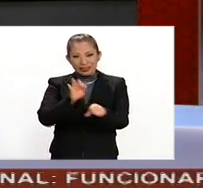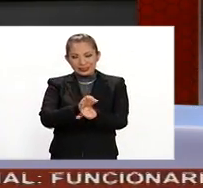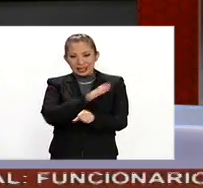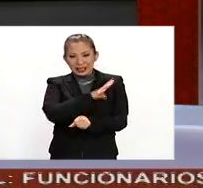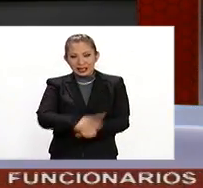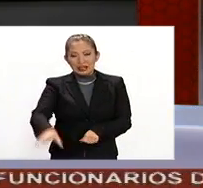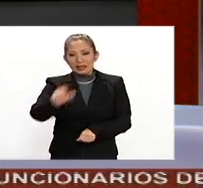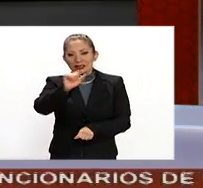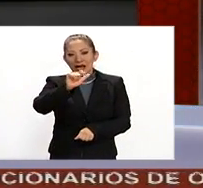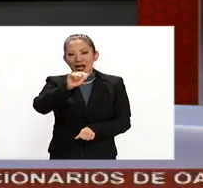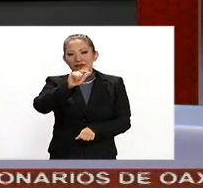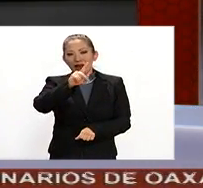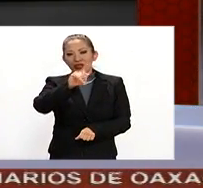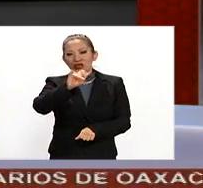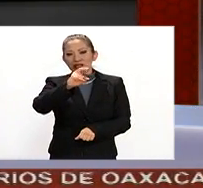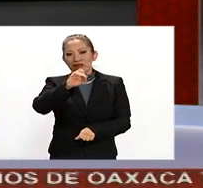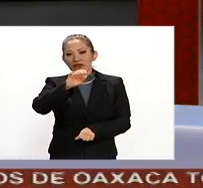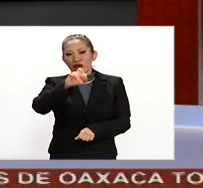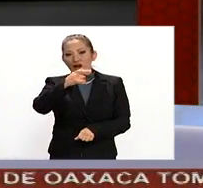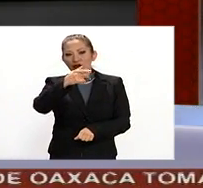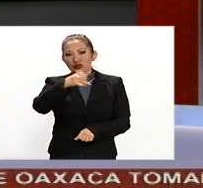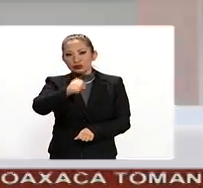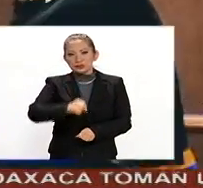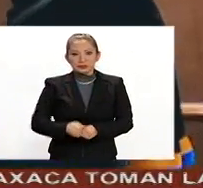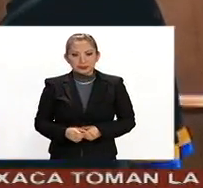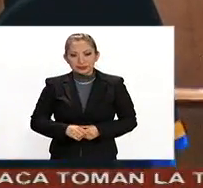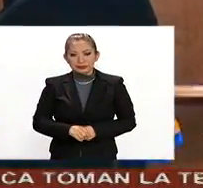Nacional, el general Salvador Cienfuegos.